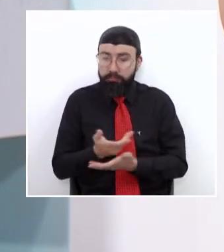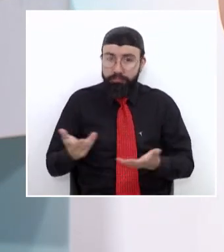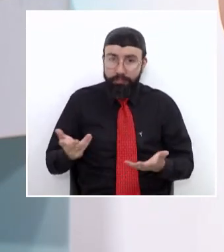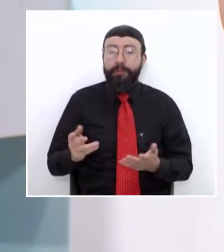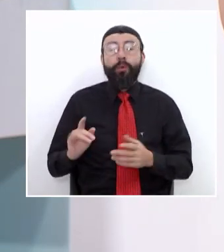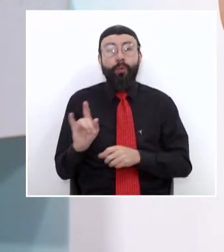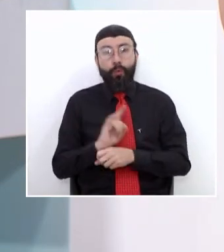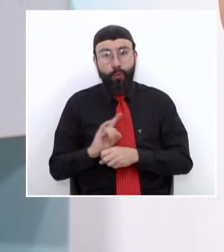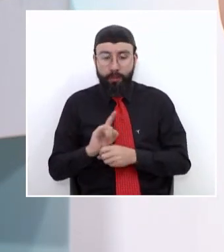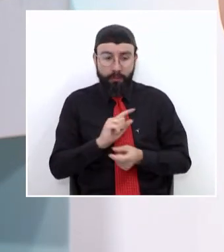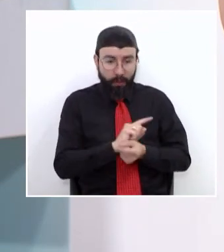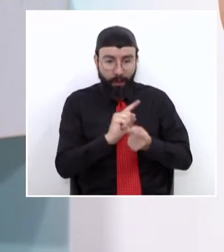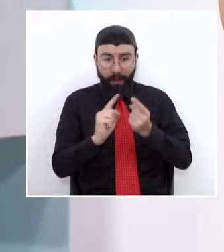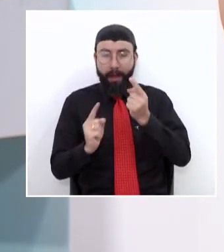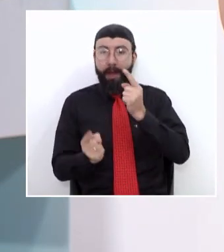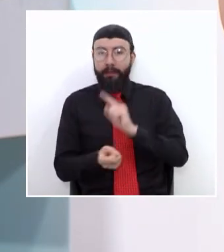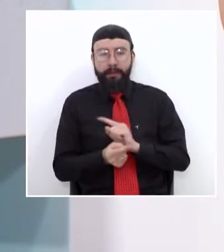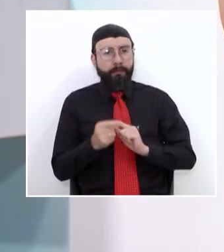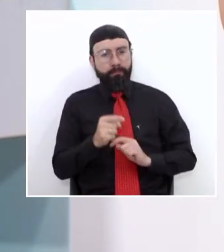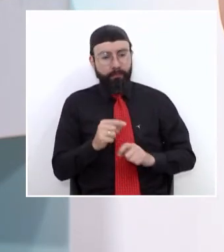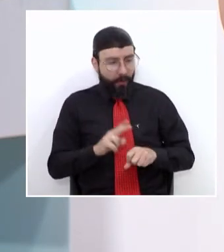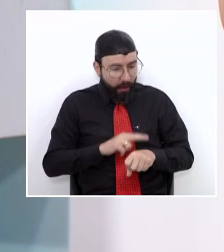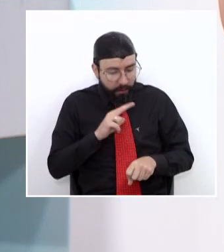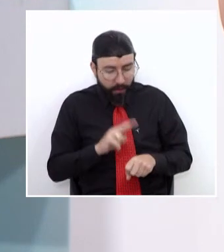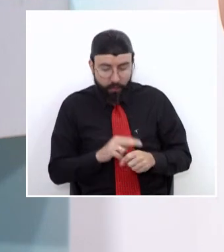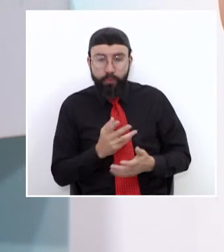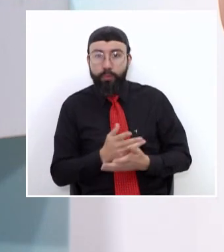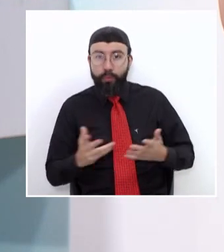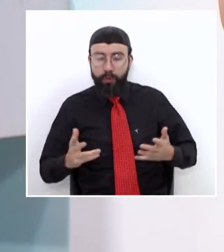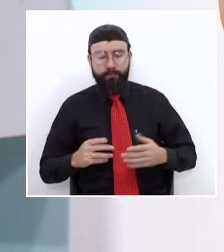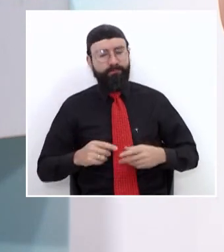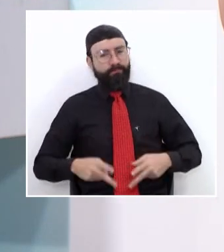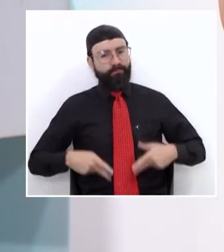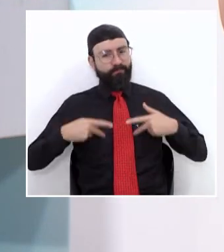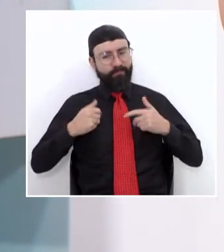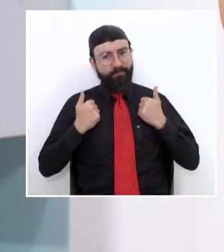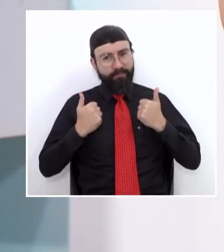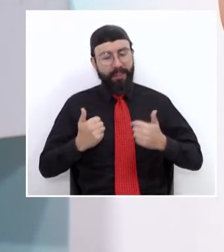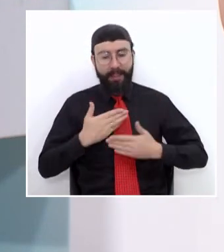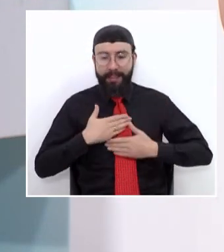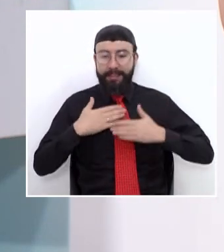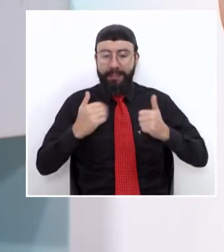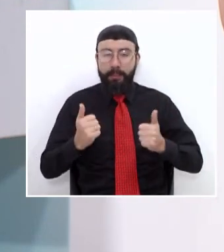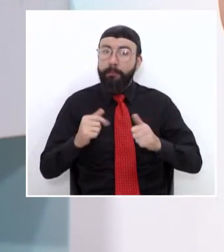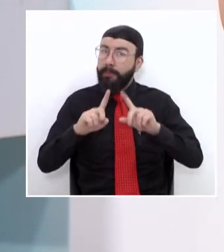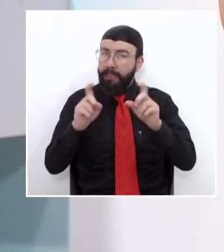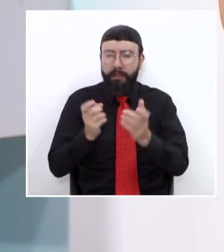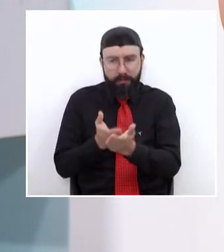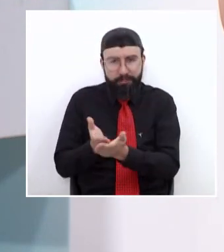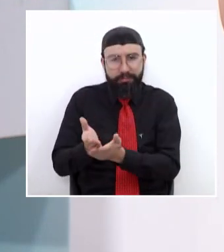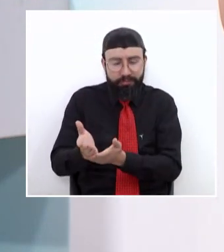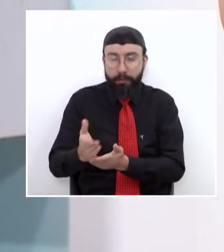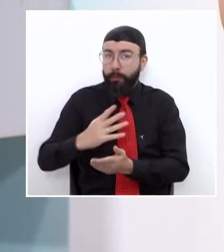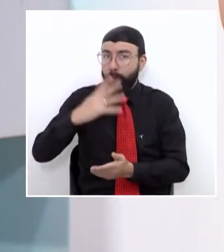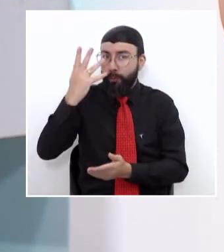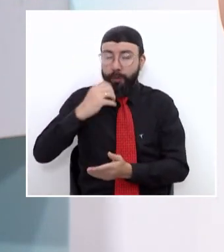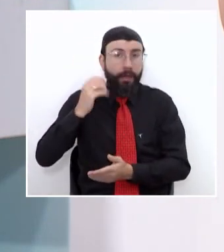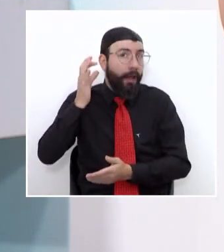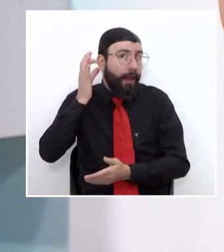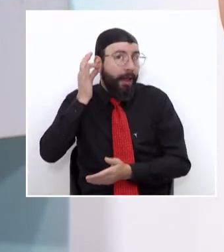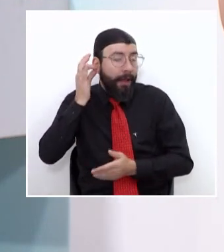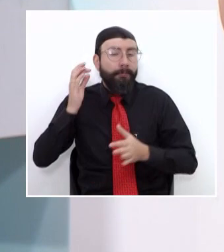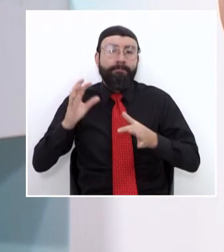utilizado para transformar los componentes de la naturaleza en ese complemento ideal para tu salud, para seguir hablando de este tema tan fabuloso como la